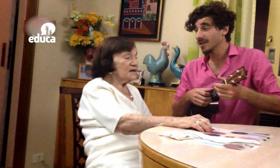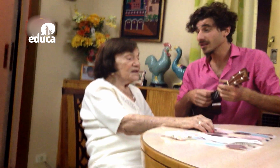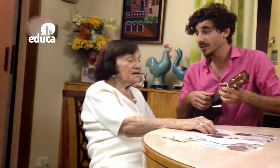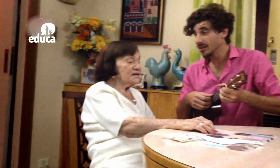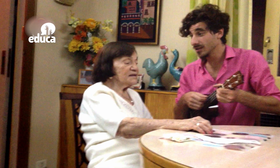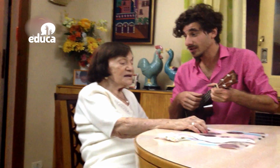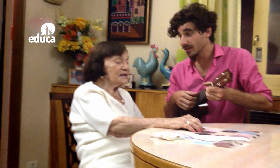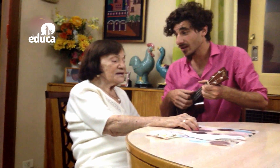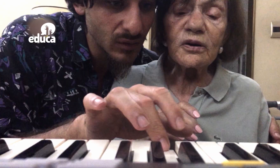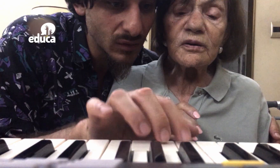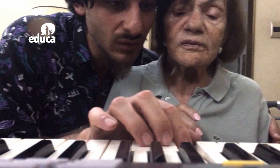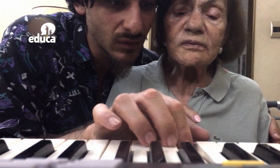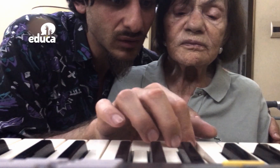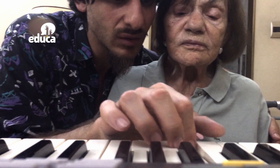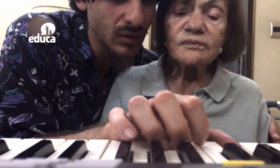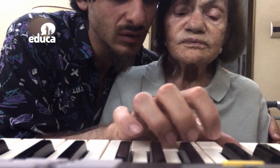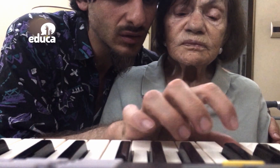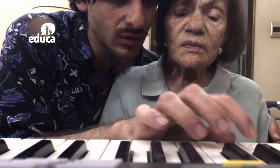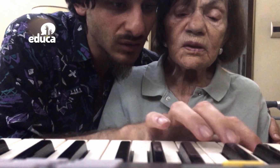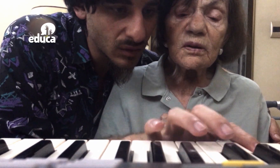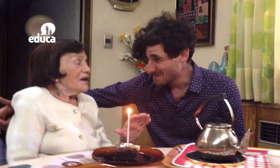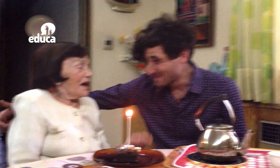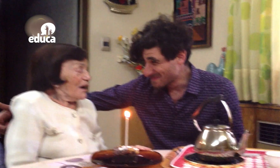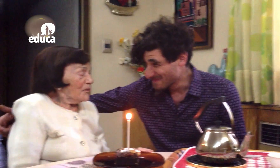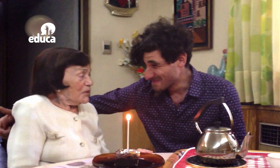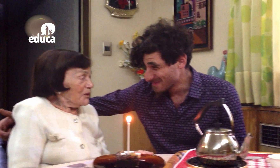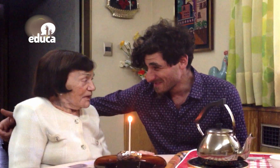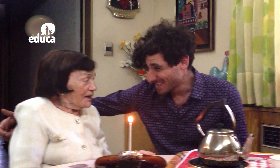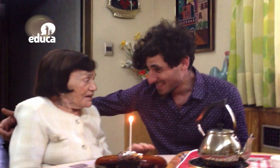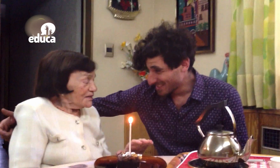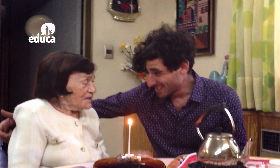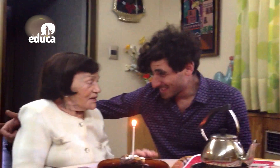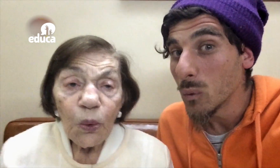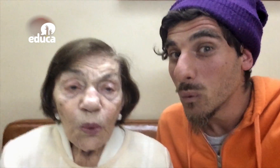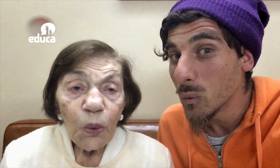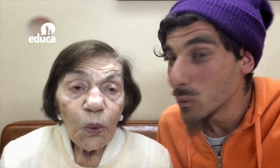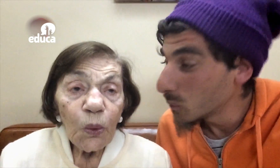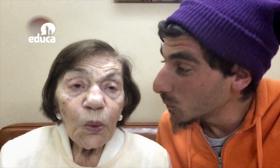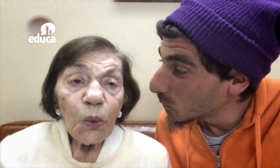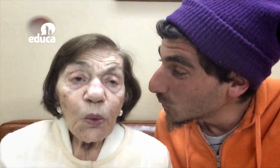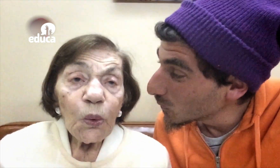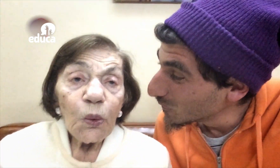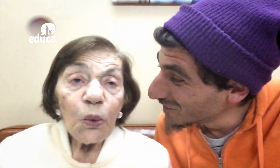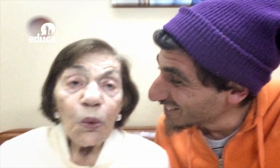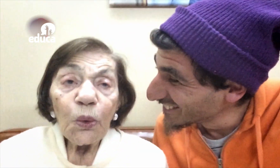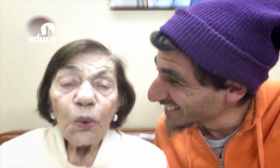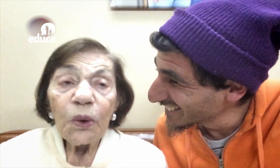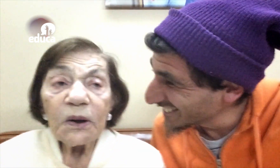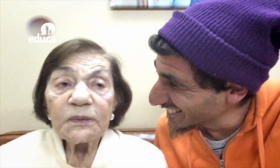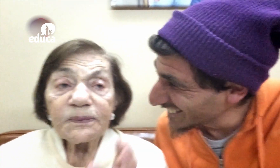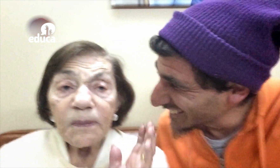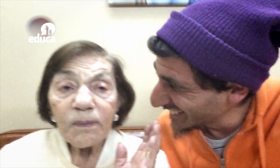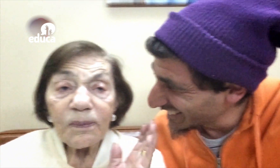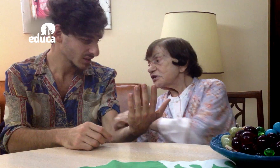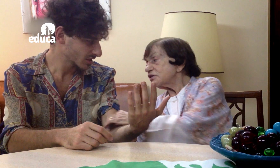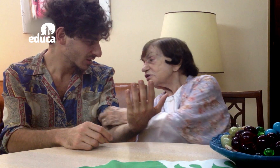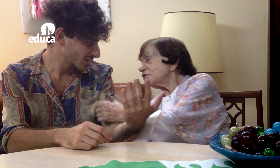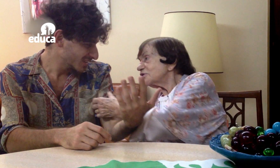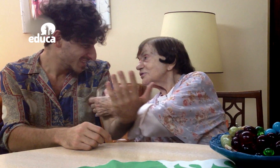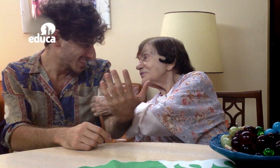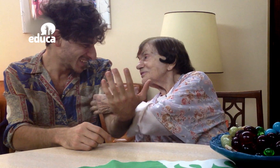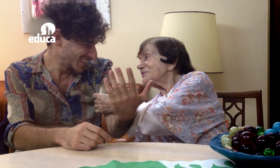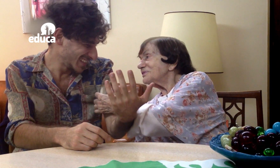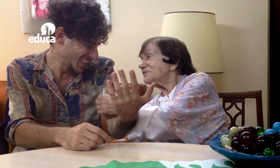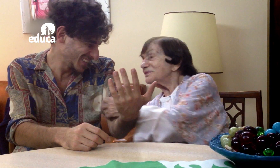y desde ese día que cantamos juntos me di cuenta que me hacía bien visitar y compartir más tiempo con mi abuela